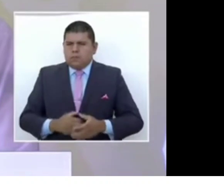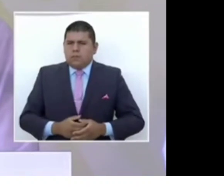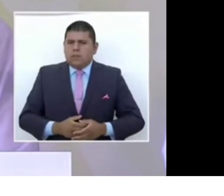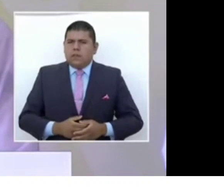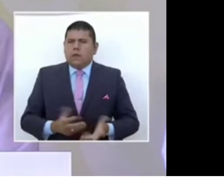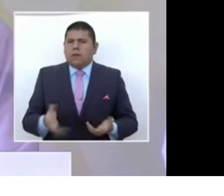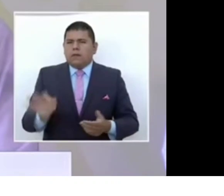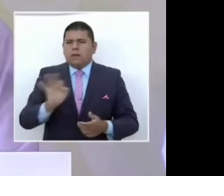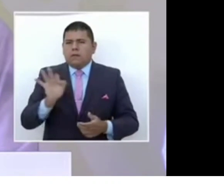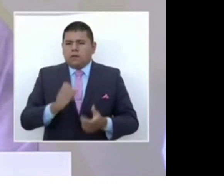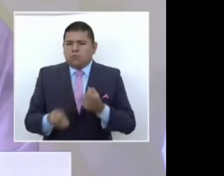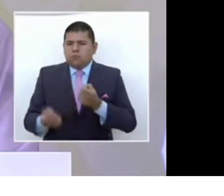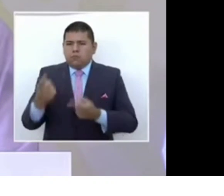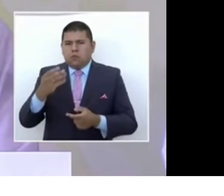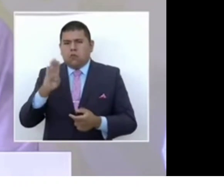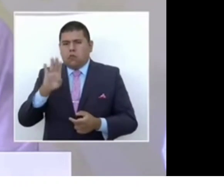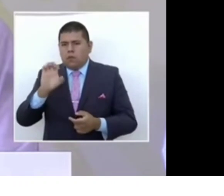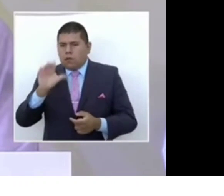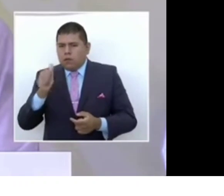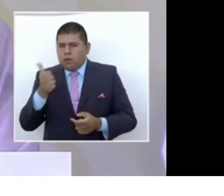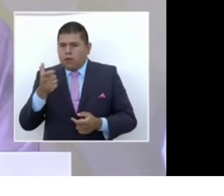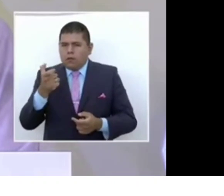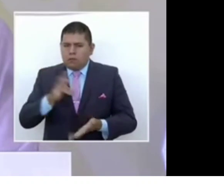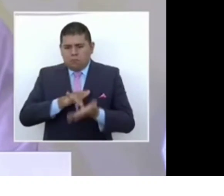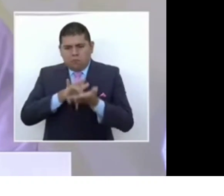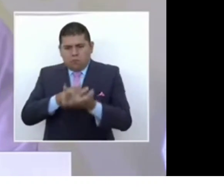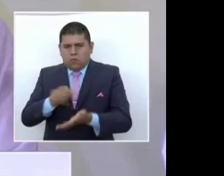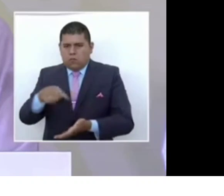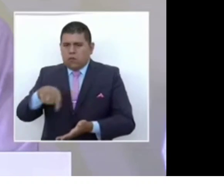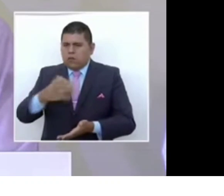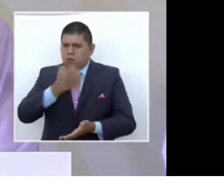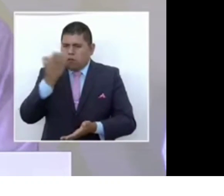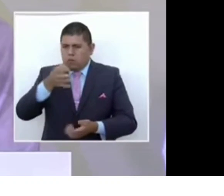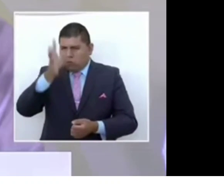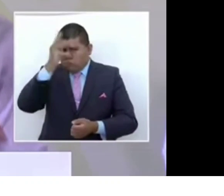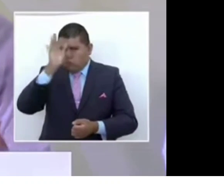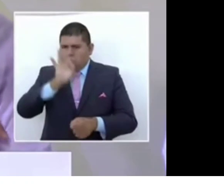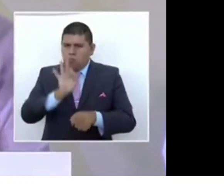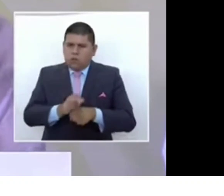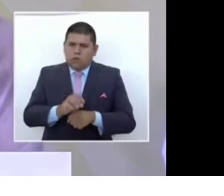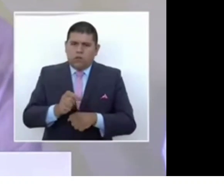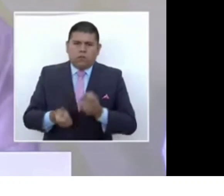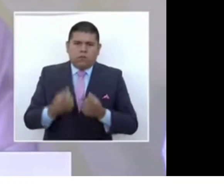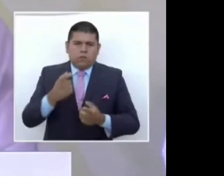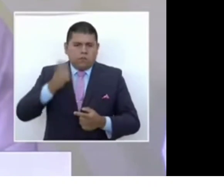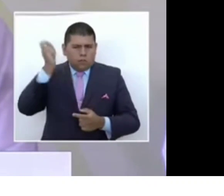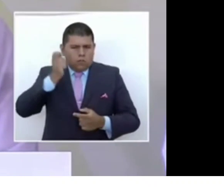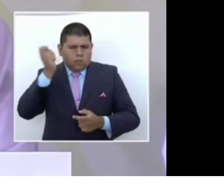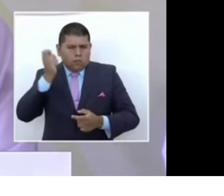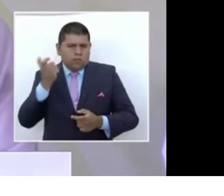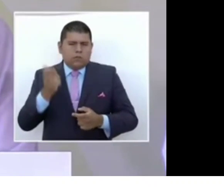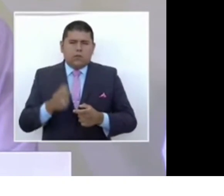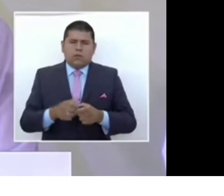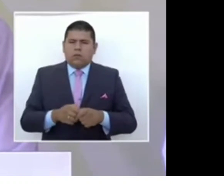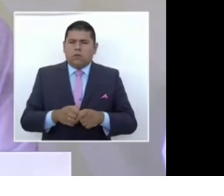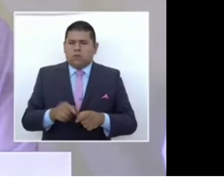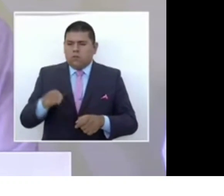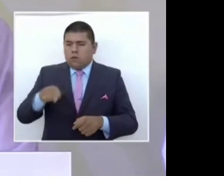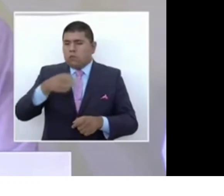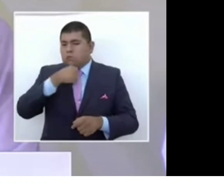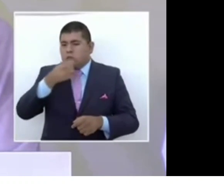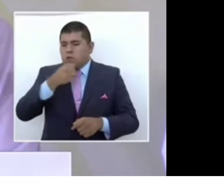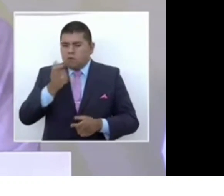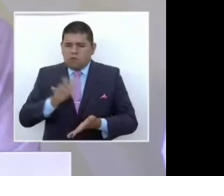una beca para estudiar, tiene una pensión porque es adulto